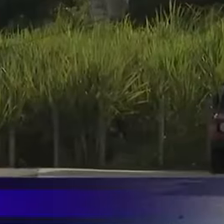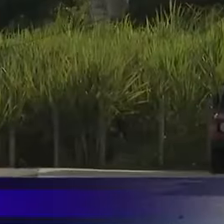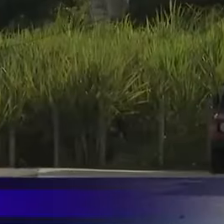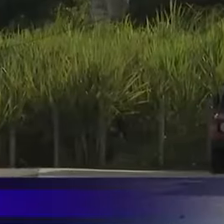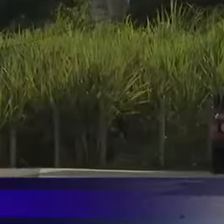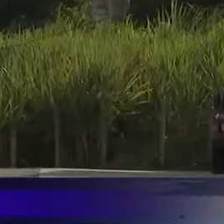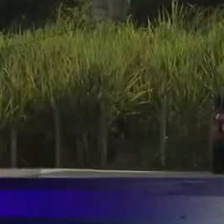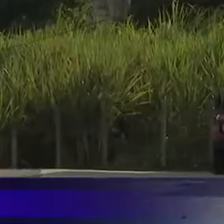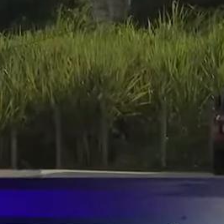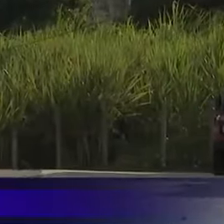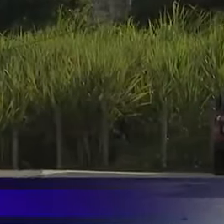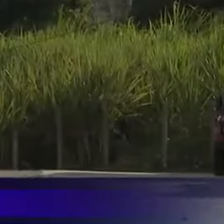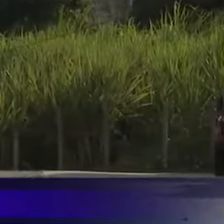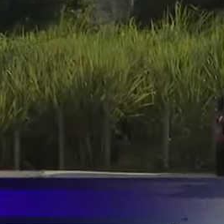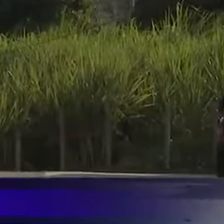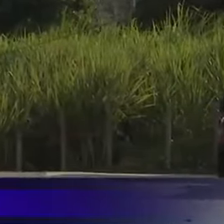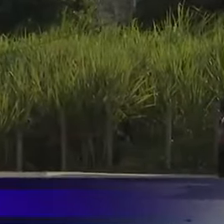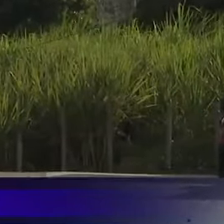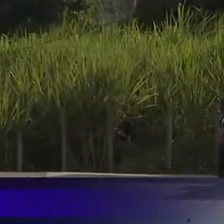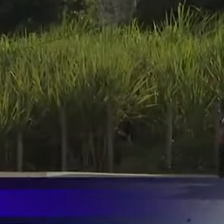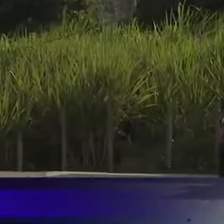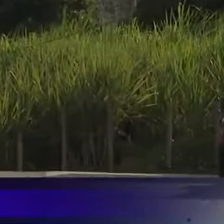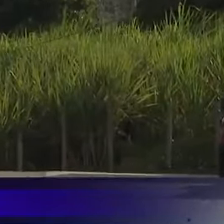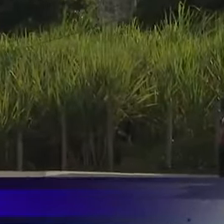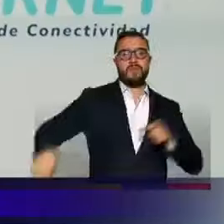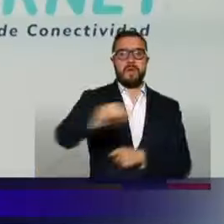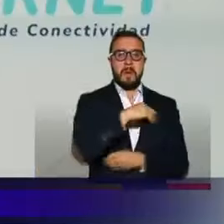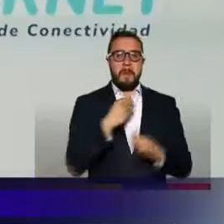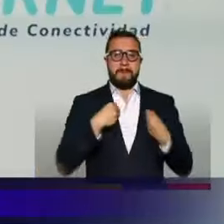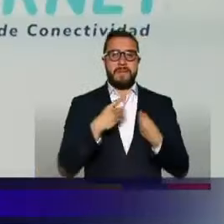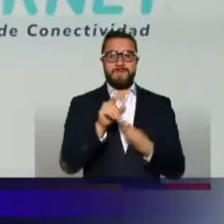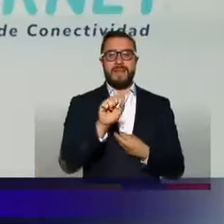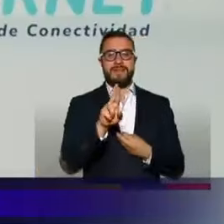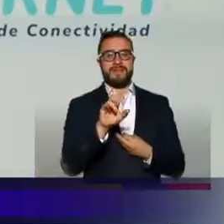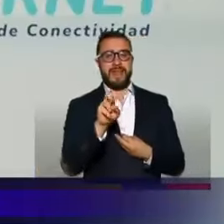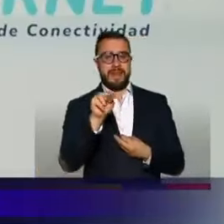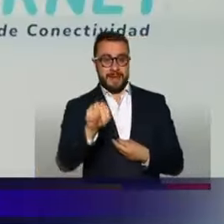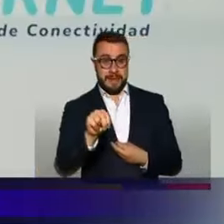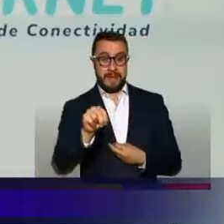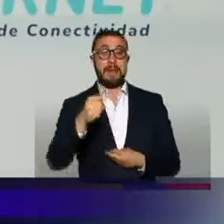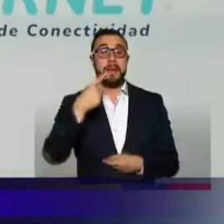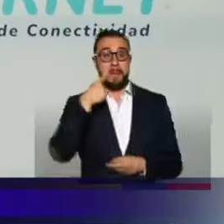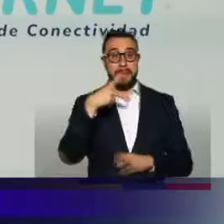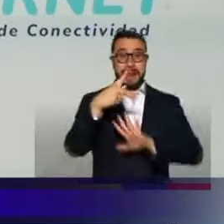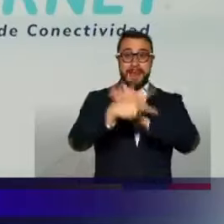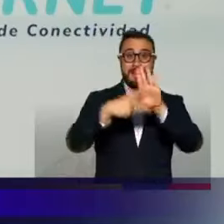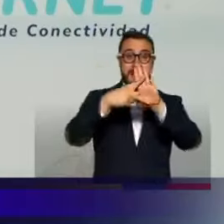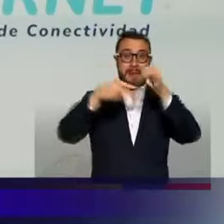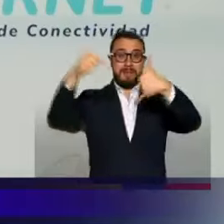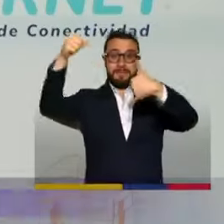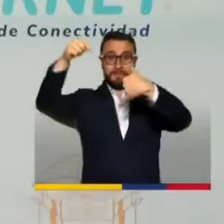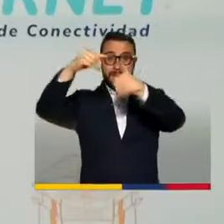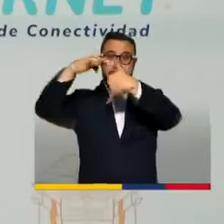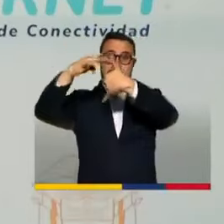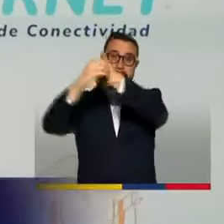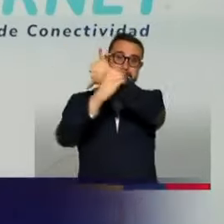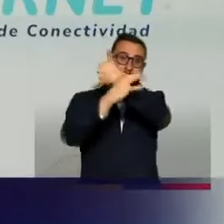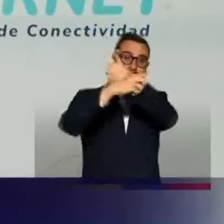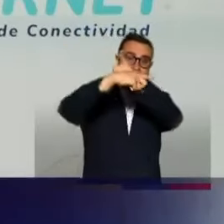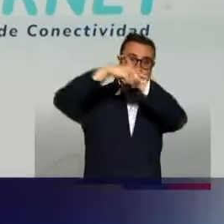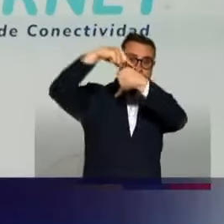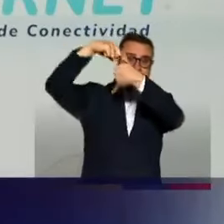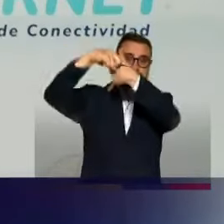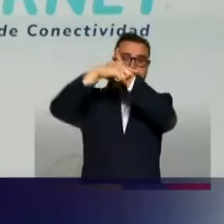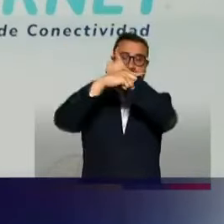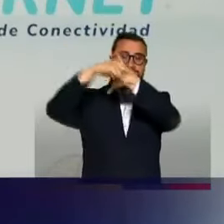elevado que no afecte el medio ambiente, pero que conecte a esas comunidades. El tren transoceánico puede